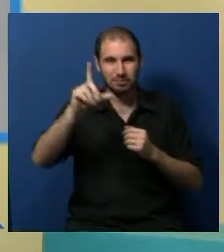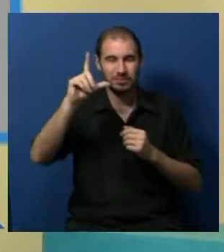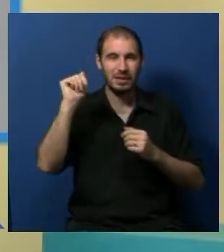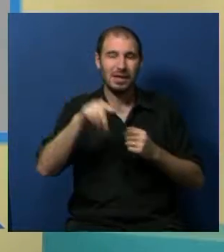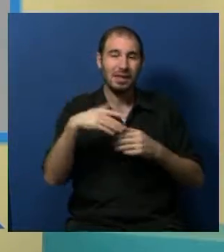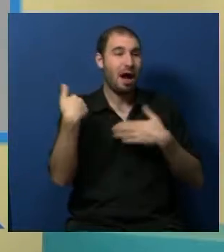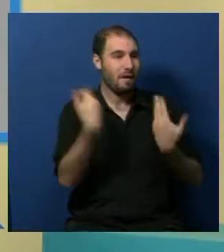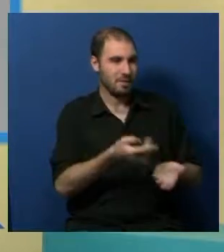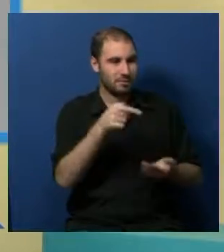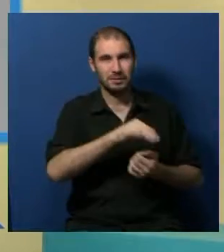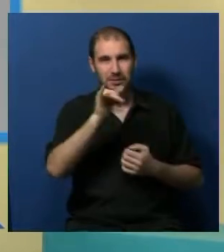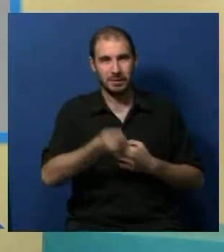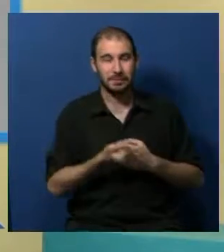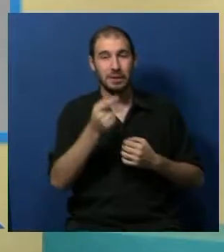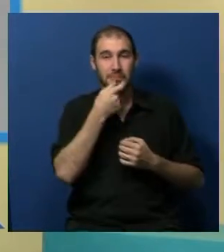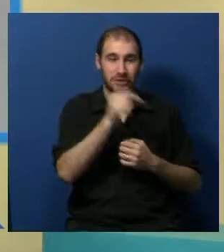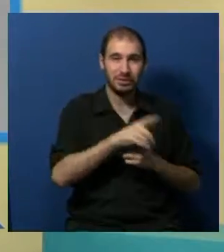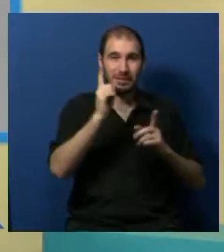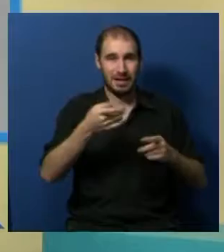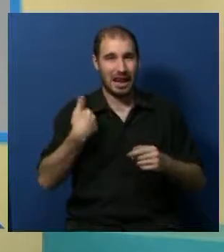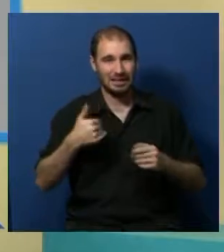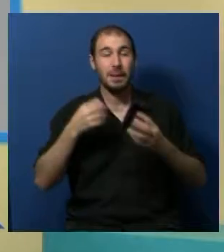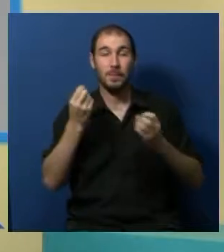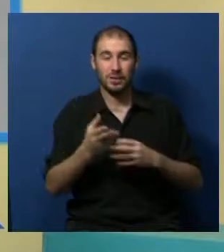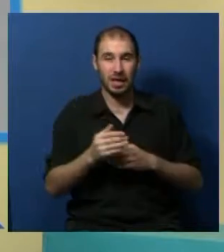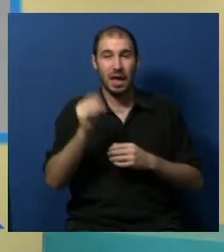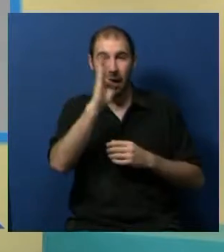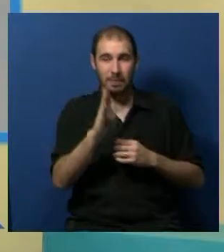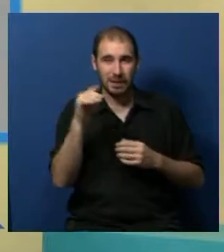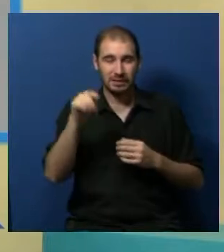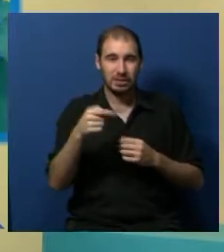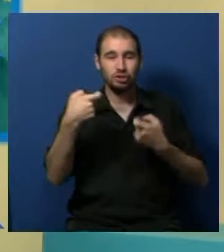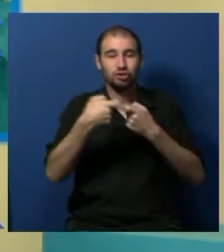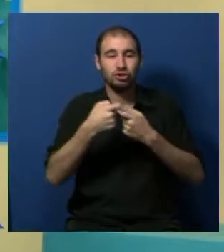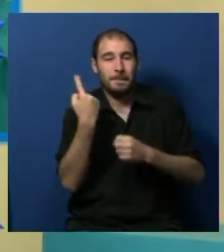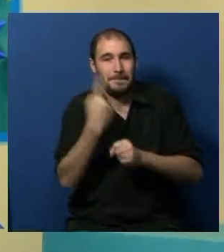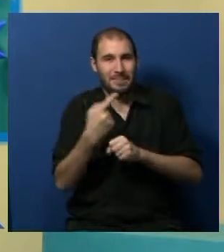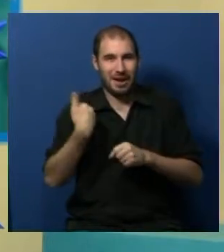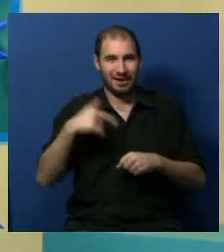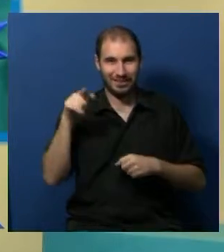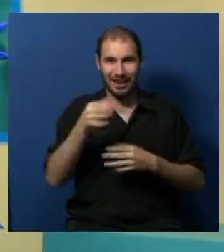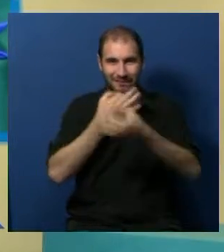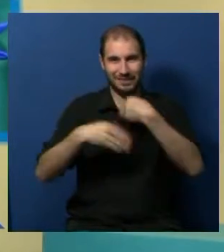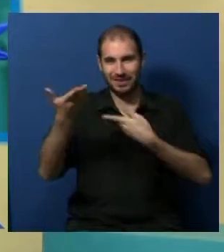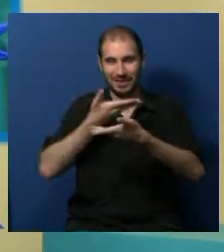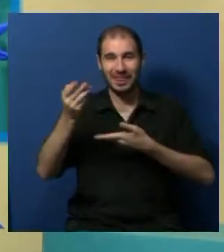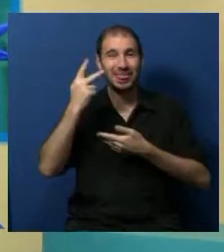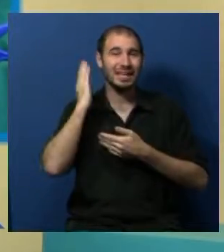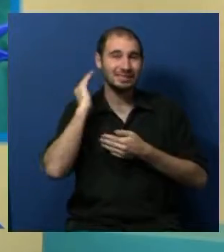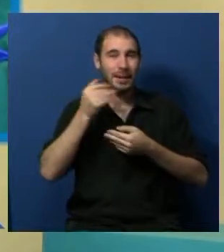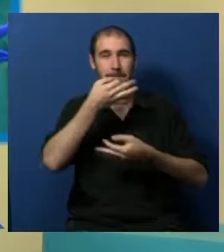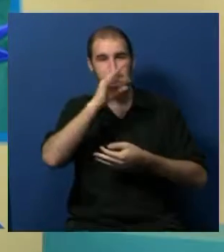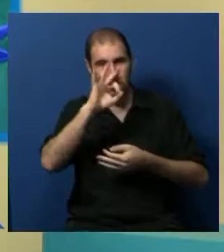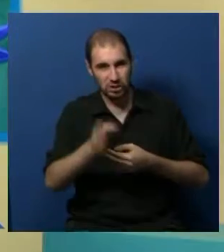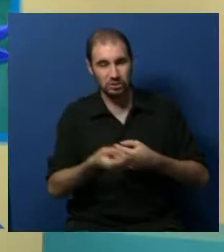duda nos va a favorecer, claro, tanto a Mendoza como a Argentina. ¿Por qué? Porque Brasil es el primer socio comercial de Argentina. Claro. Un 16% de